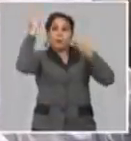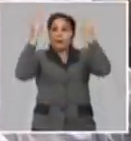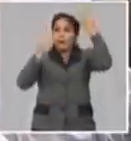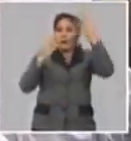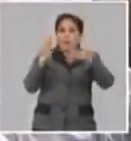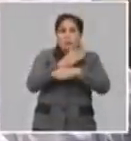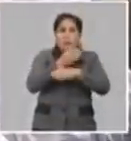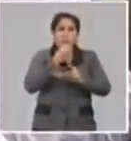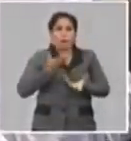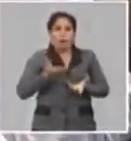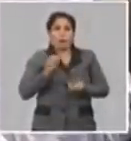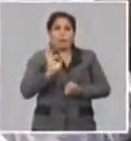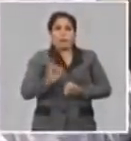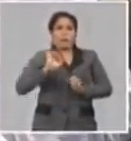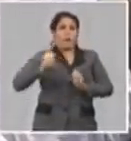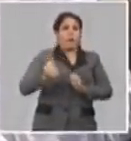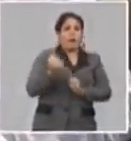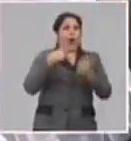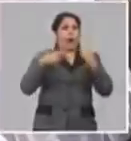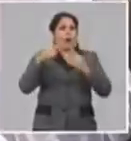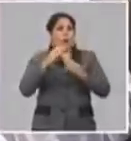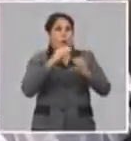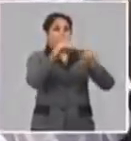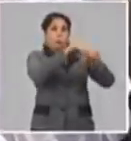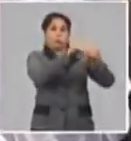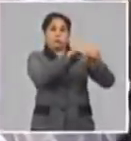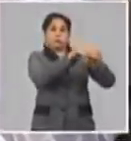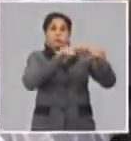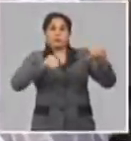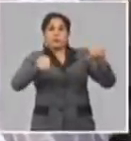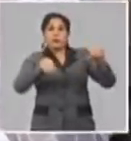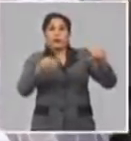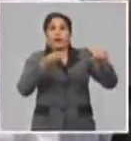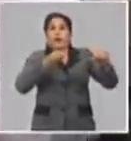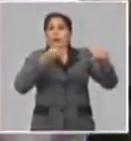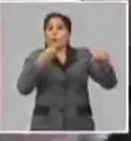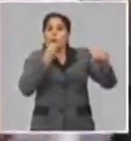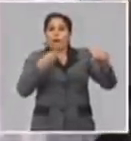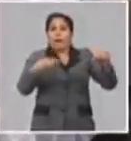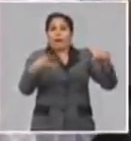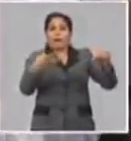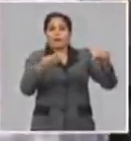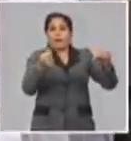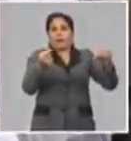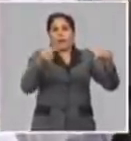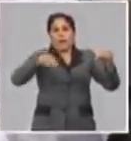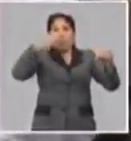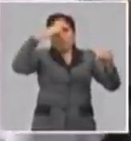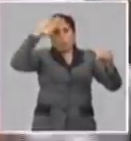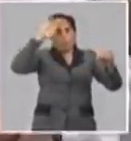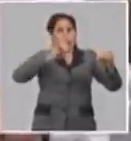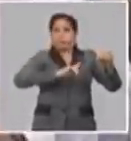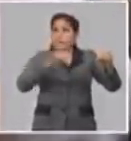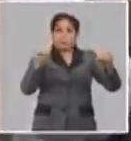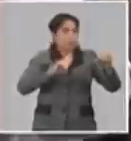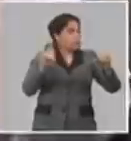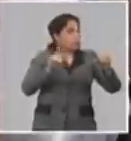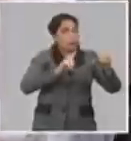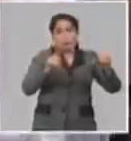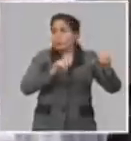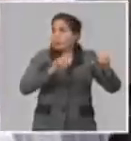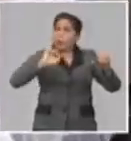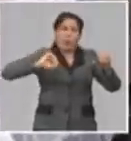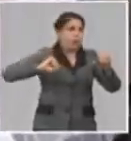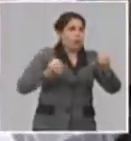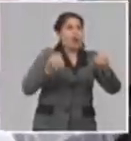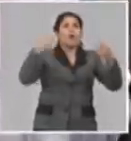este. Se sabe que obliga a sacar reservas internas, obliga a poner soluciones en la evaluación colectiva, y nosotros tenemos que desterrar